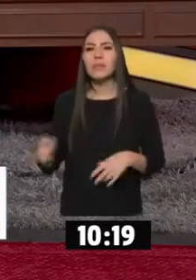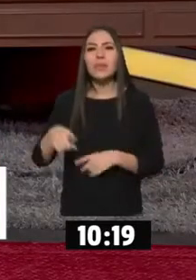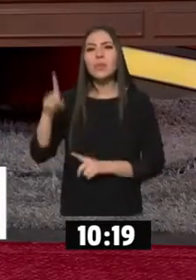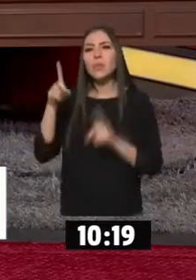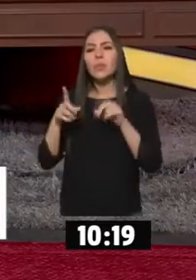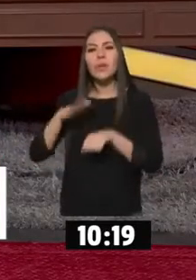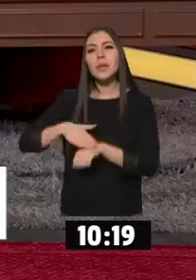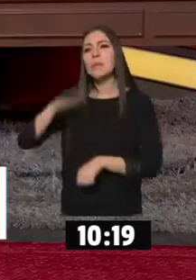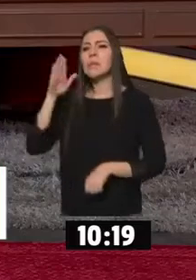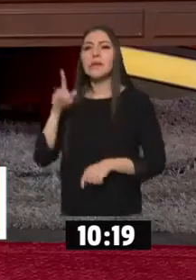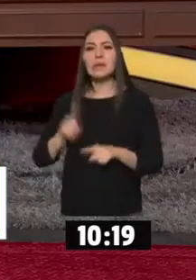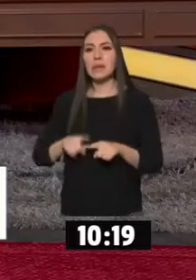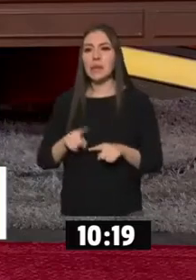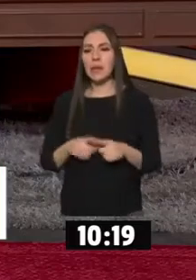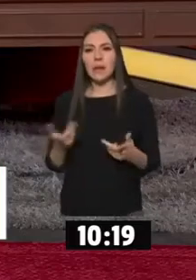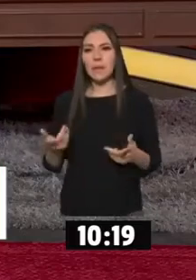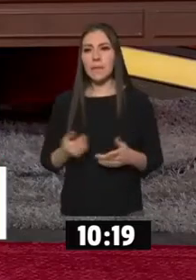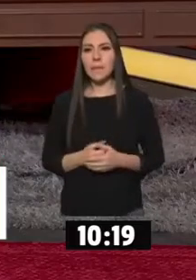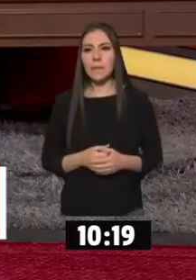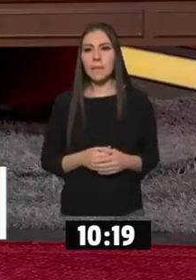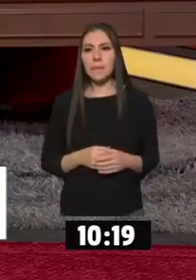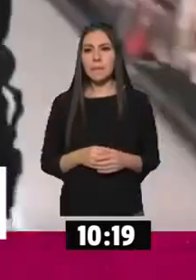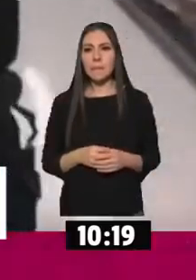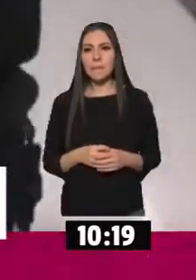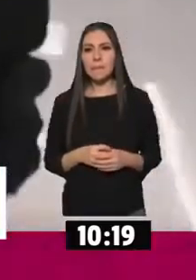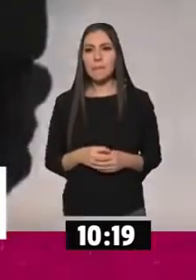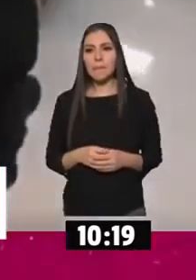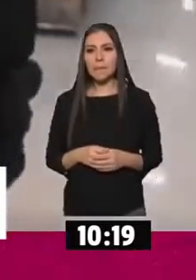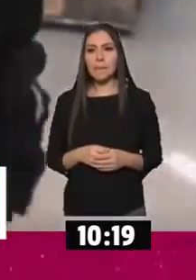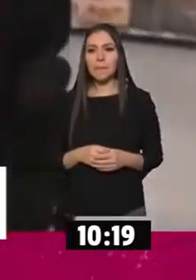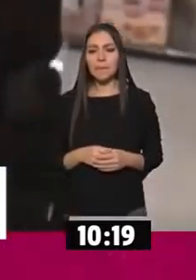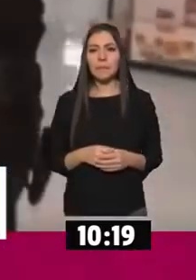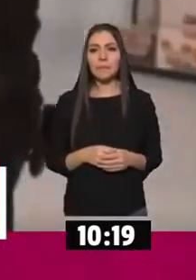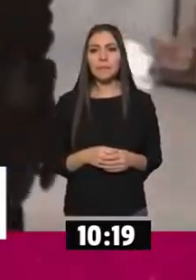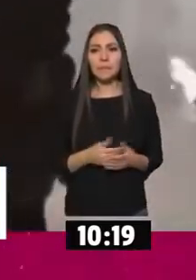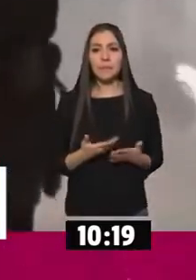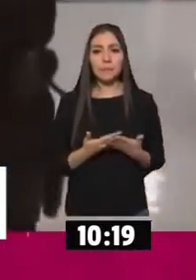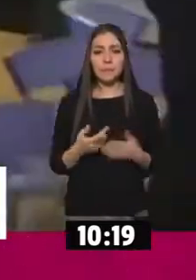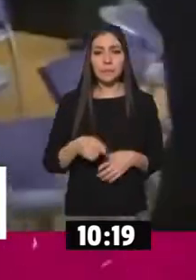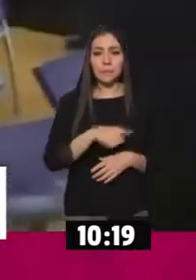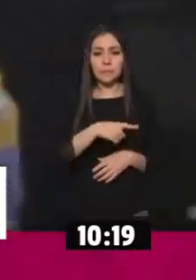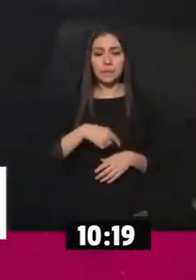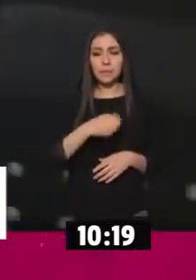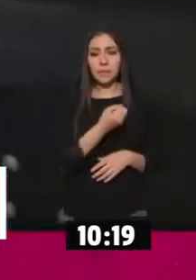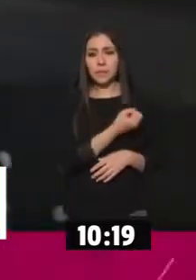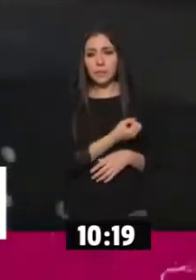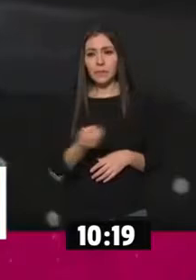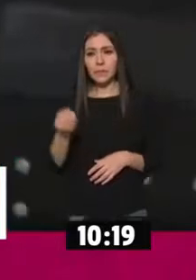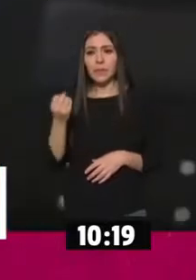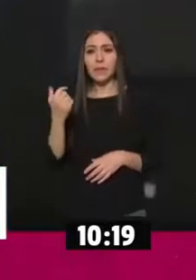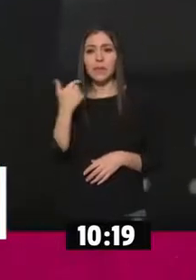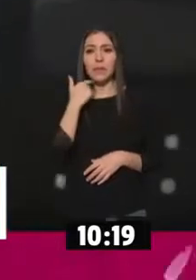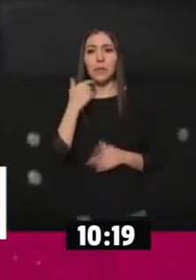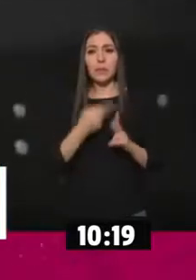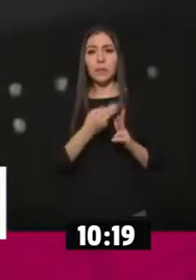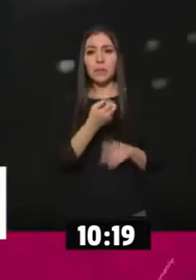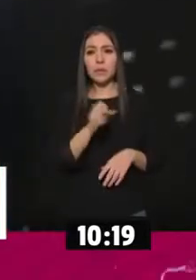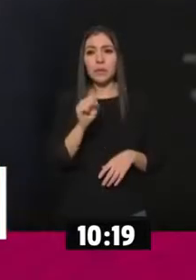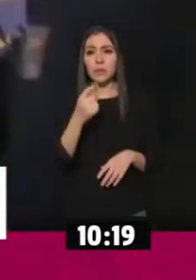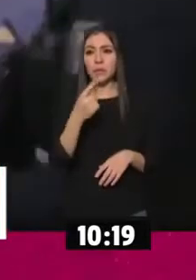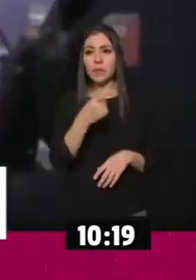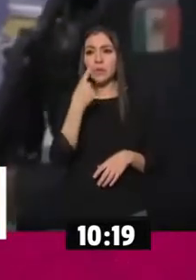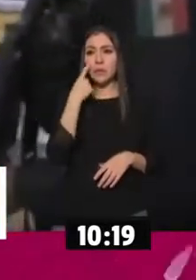Rubén? Mira, lo que nosotros tenemos, al menos en estos 61 asesinatos, es identificados a